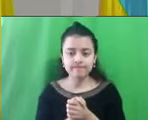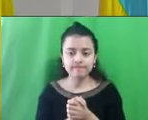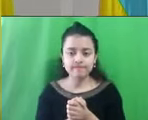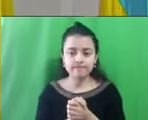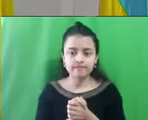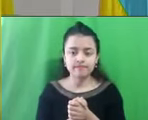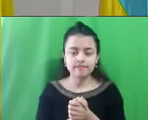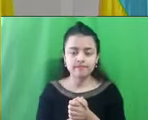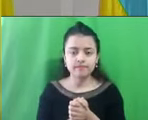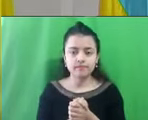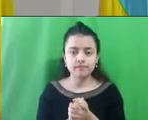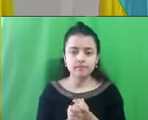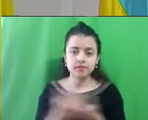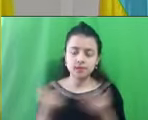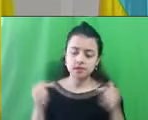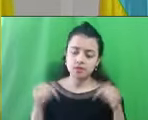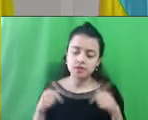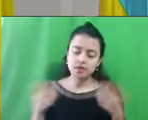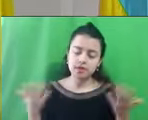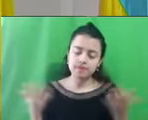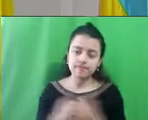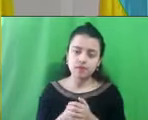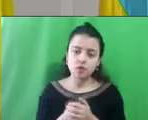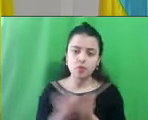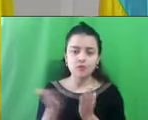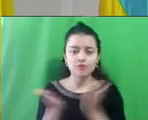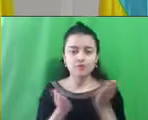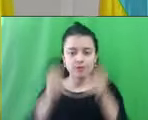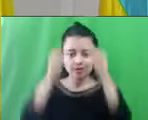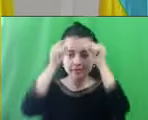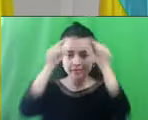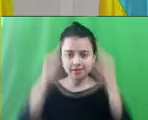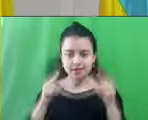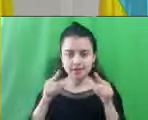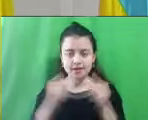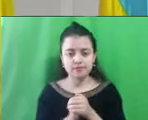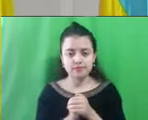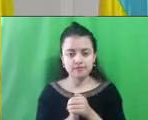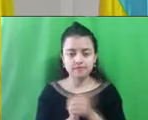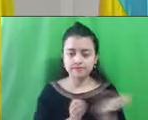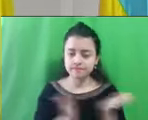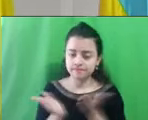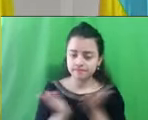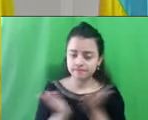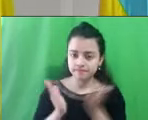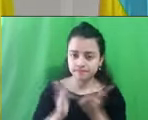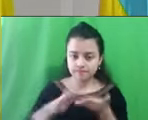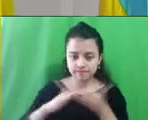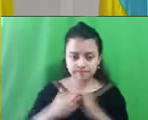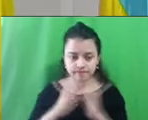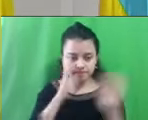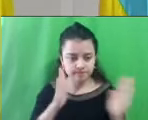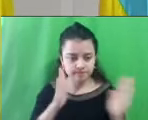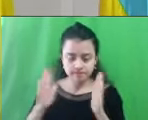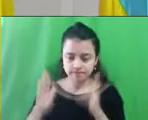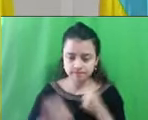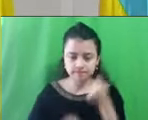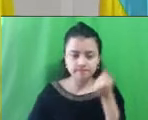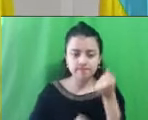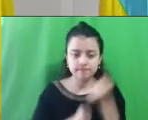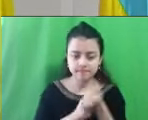estamos aquí como servidores públicos, como servidores de la comunidad, para poder resolver